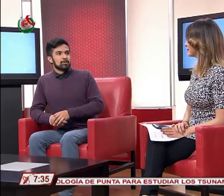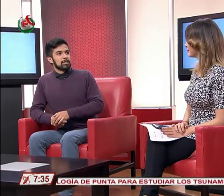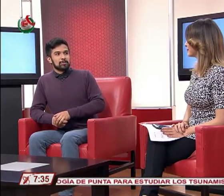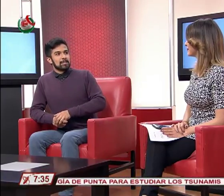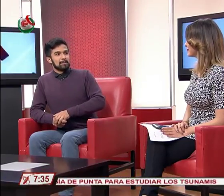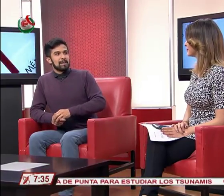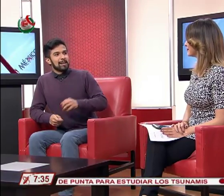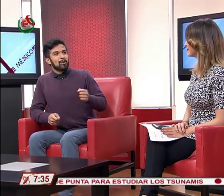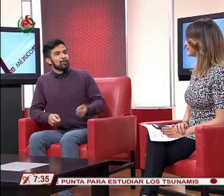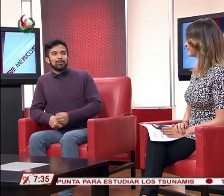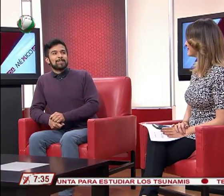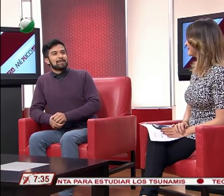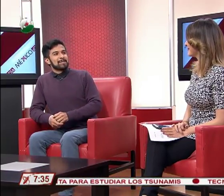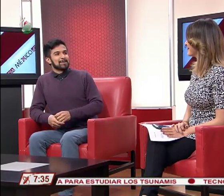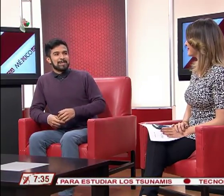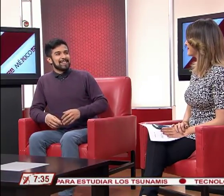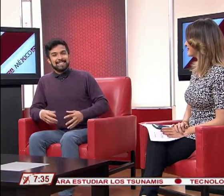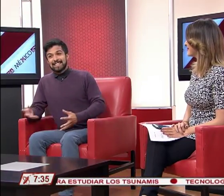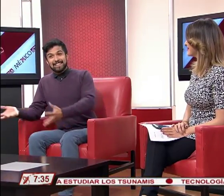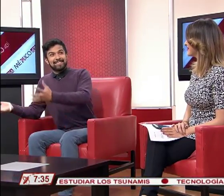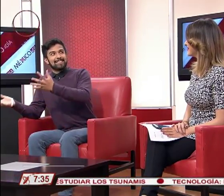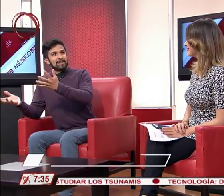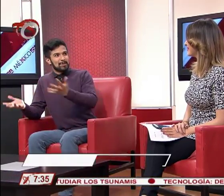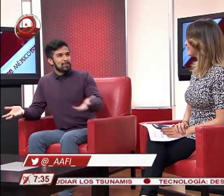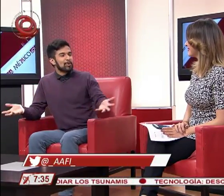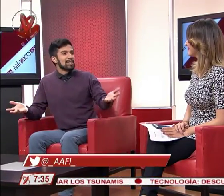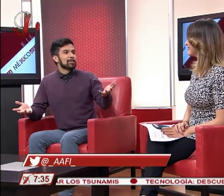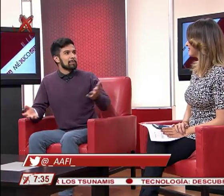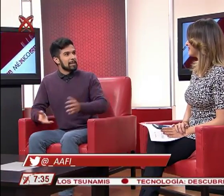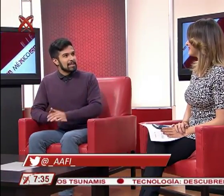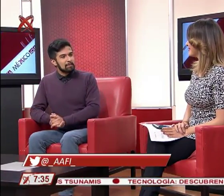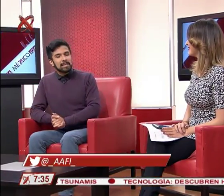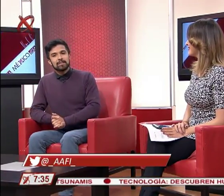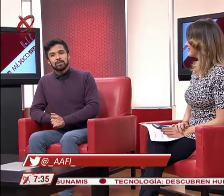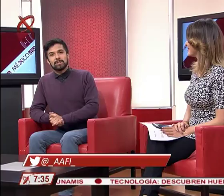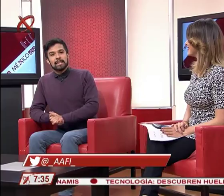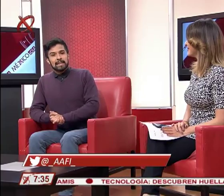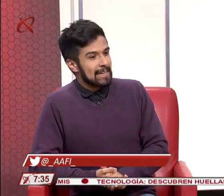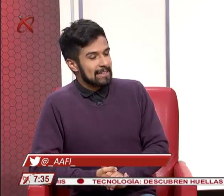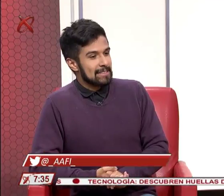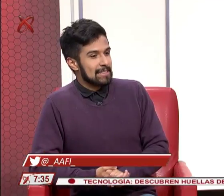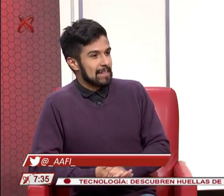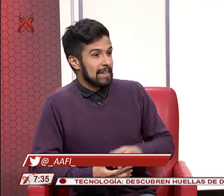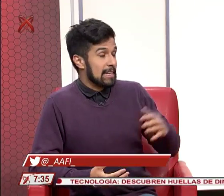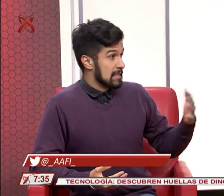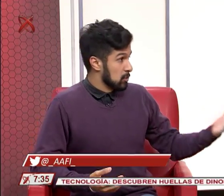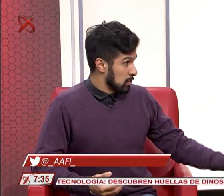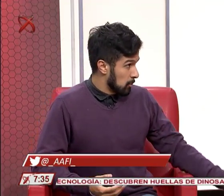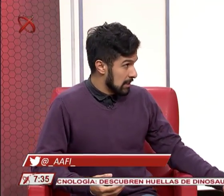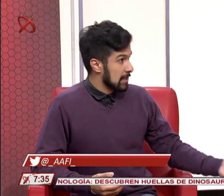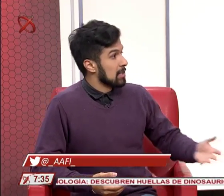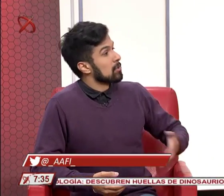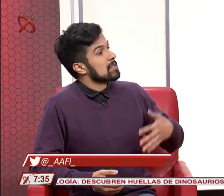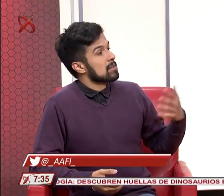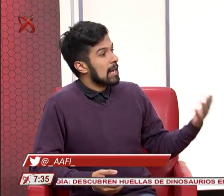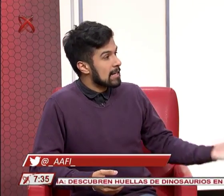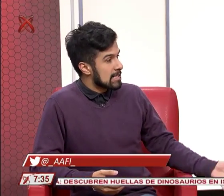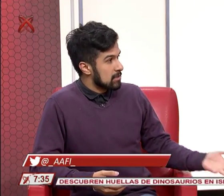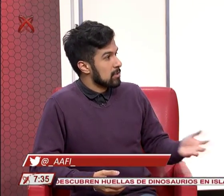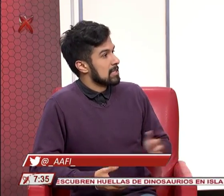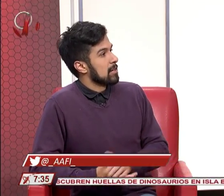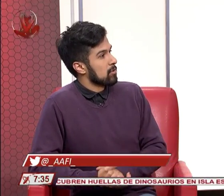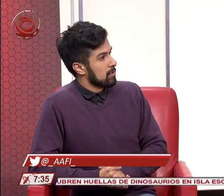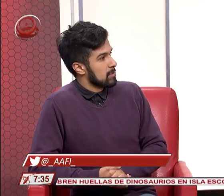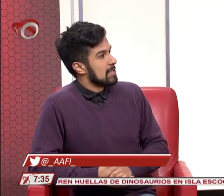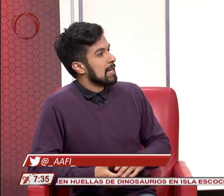también estos chicos que vienen con todo en temas espaciales y que ya traen también su proyecto de emprendimiento. El Instituto Politécnico Nacional,